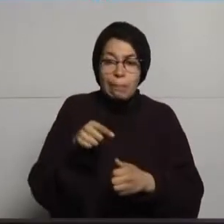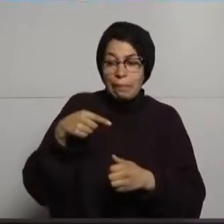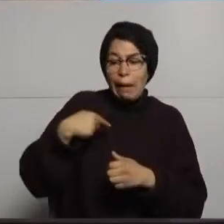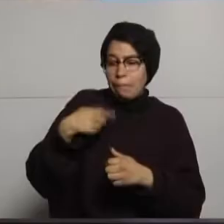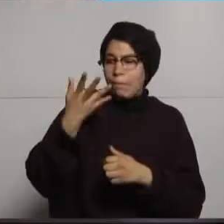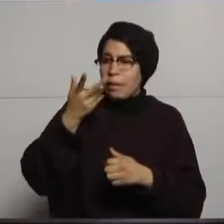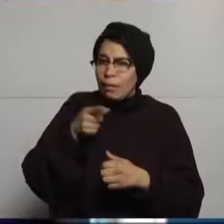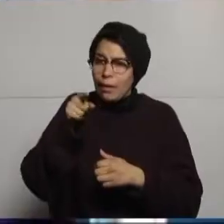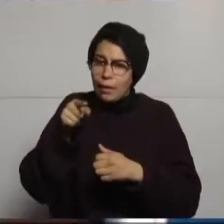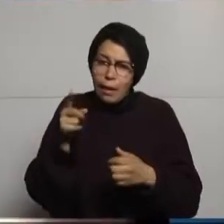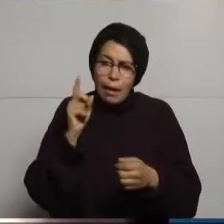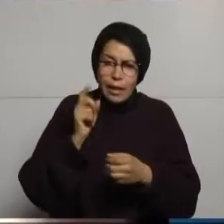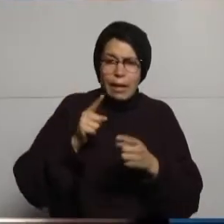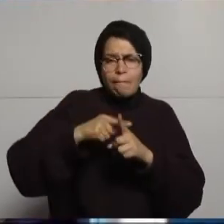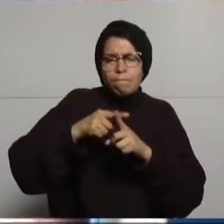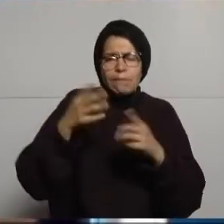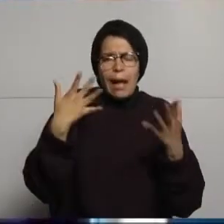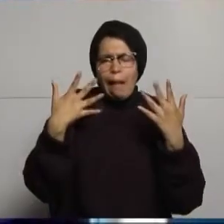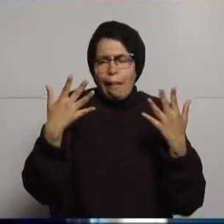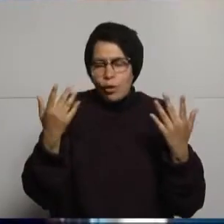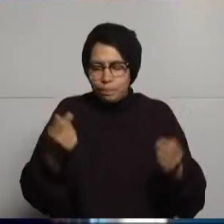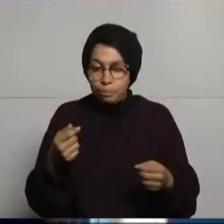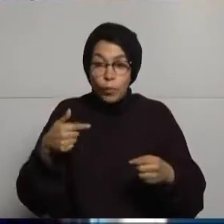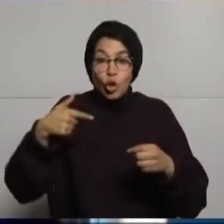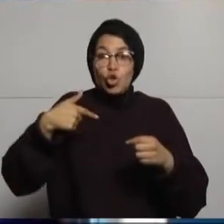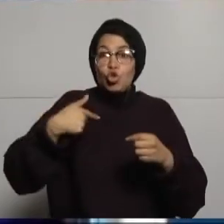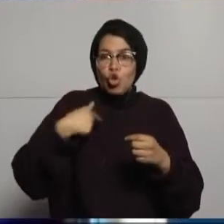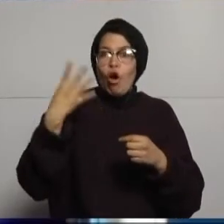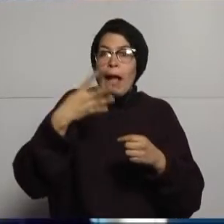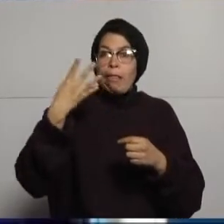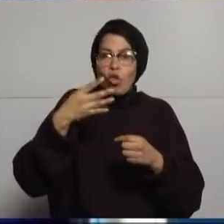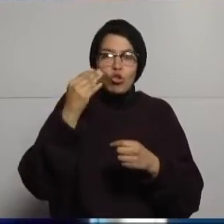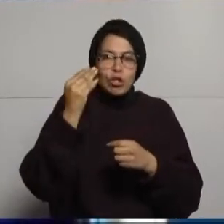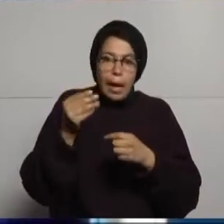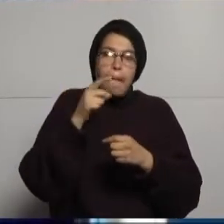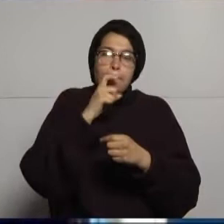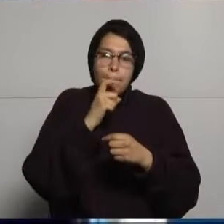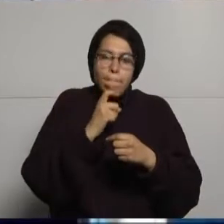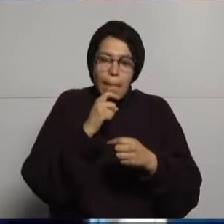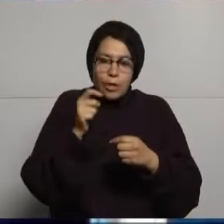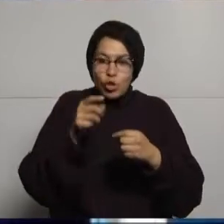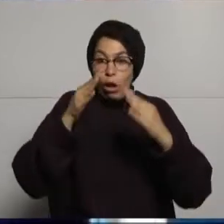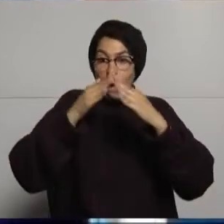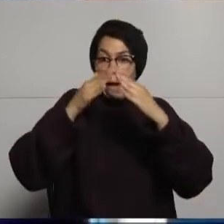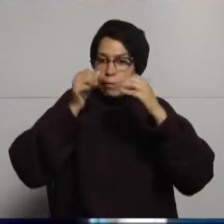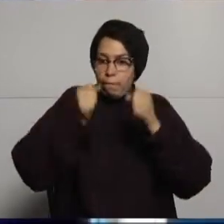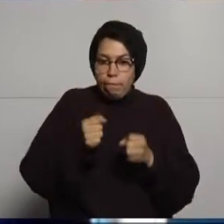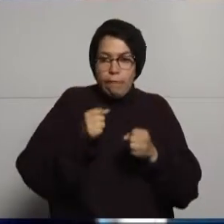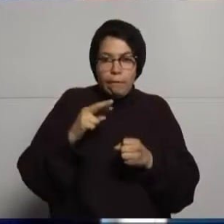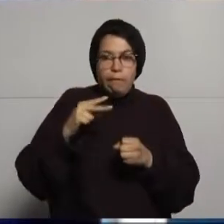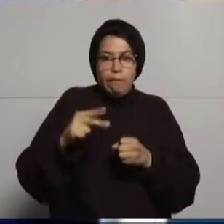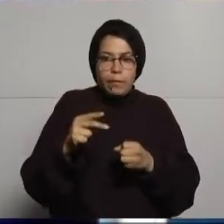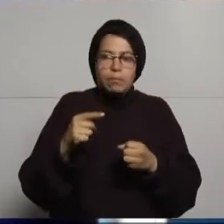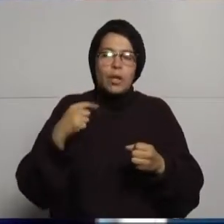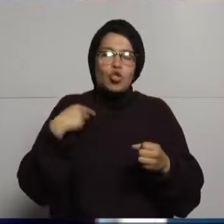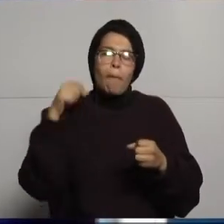también. estoy en confinamiento desde el 14 de marzo. Mi casa, cerrado desde el 14 de marzo. Entonces, bueno, un abrazo para